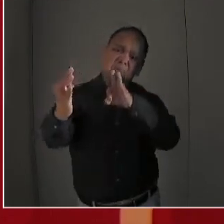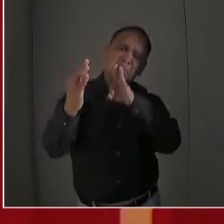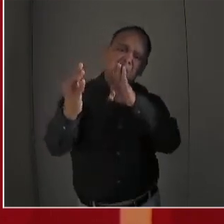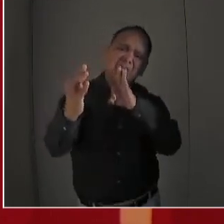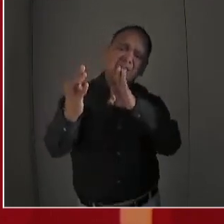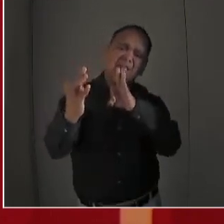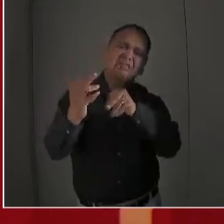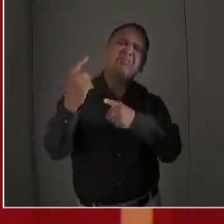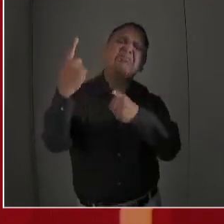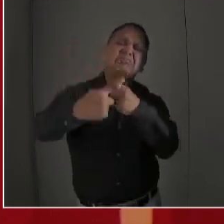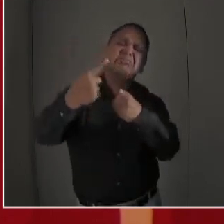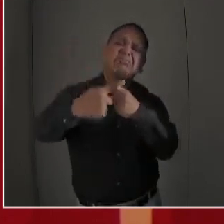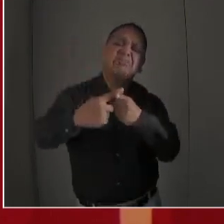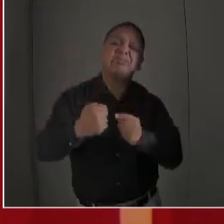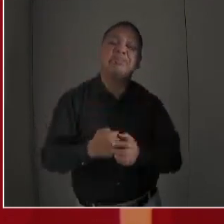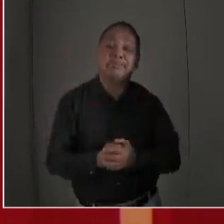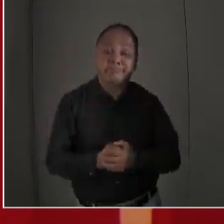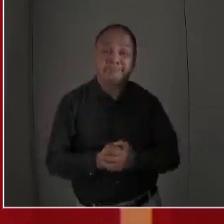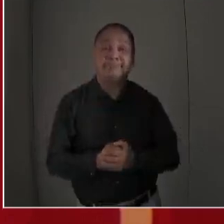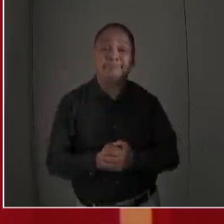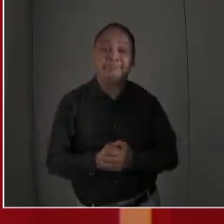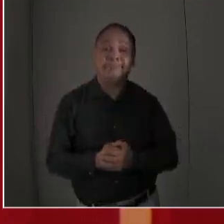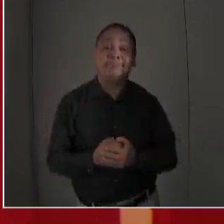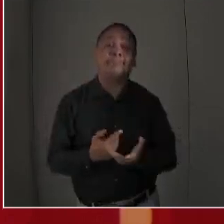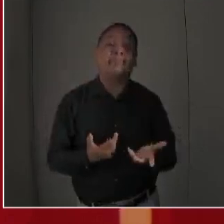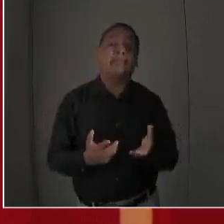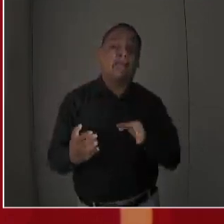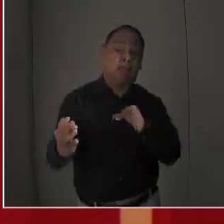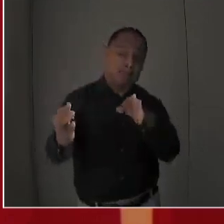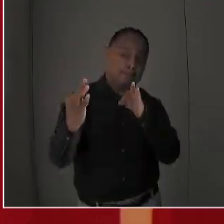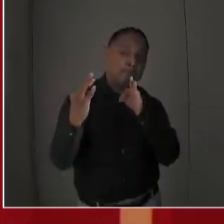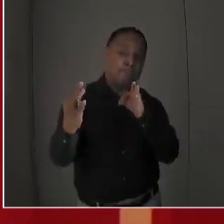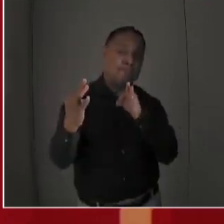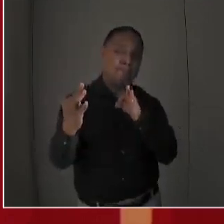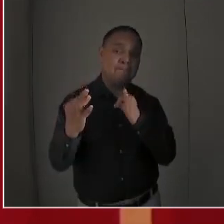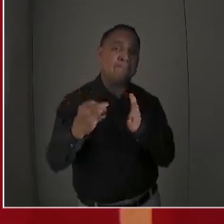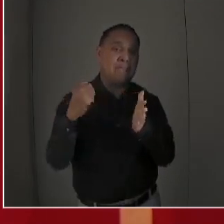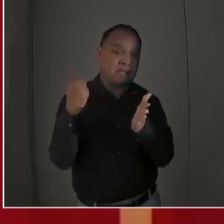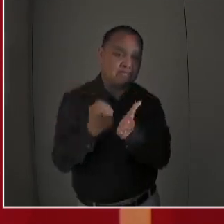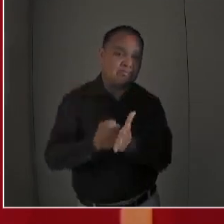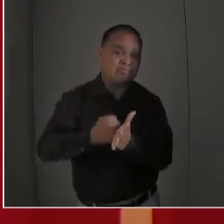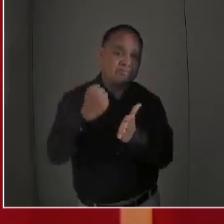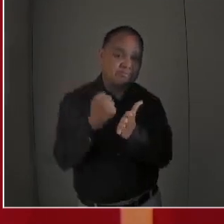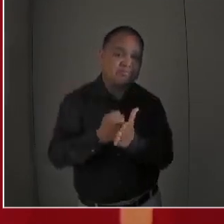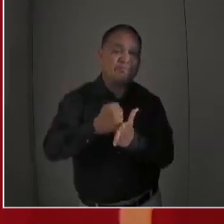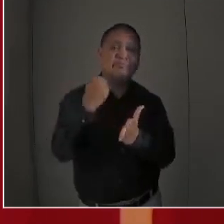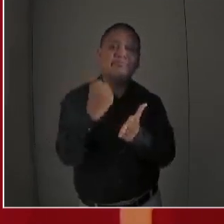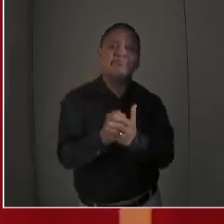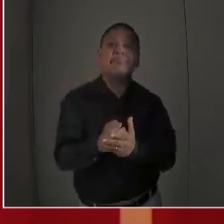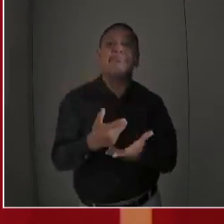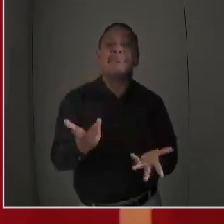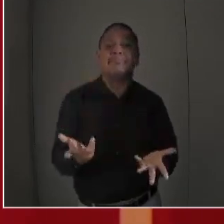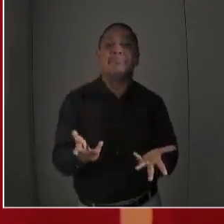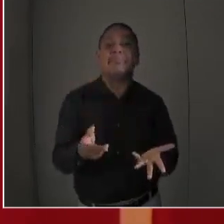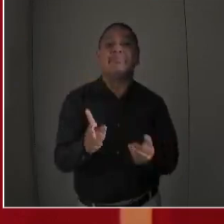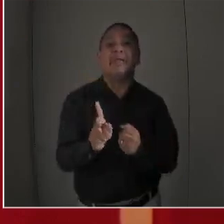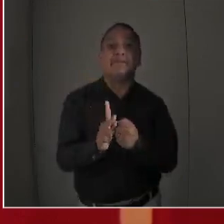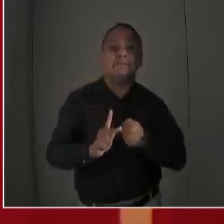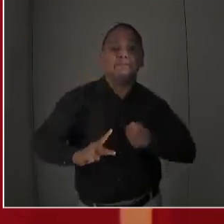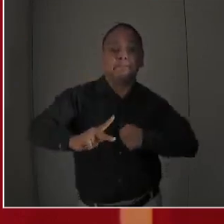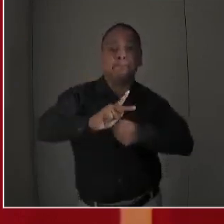tesis? Pues aquellos que apostaban a que insistentemente a que fuéramos un país